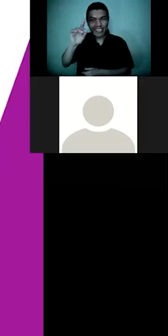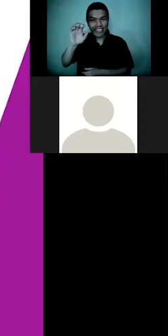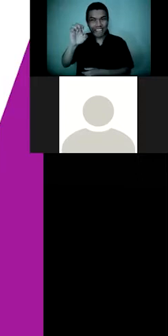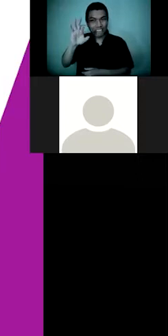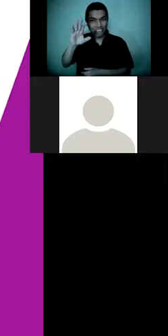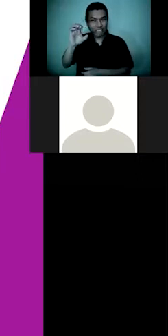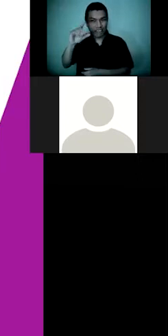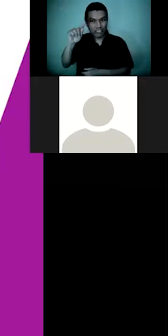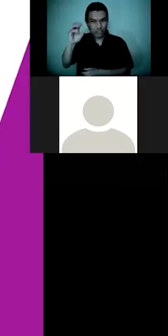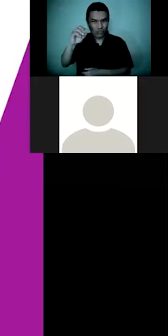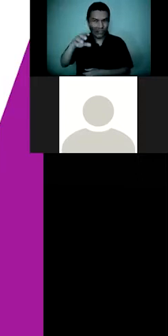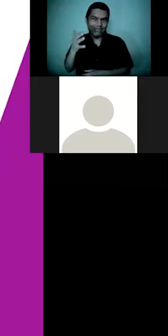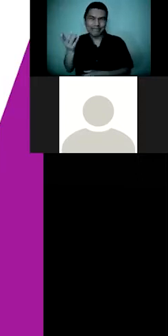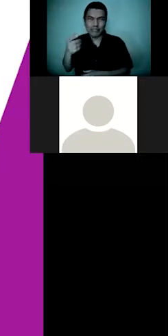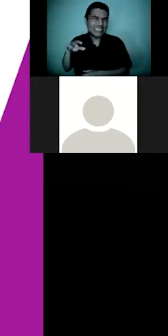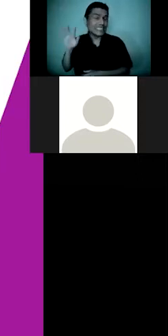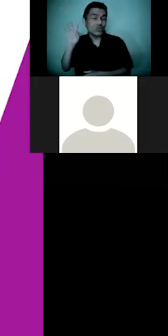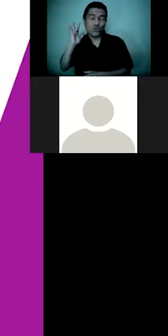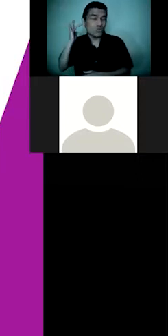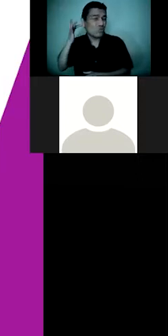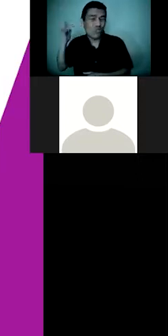una palabra,